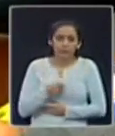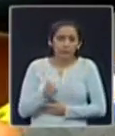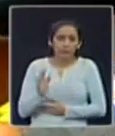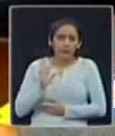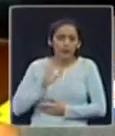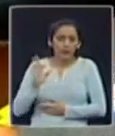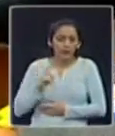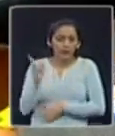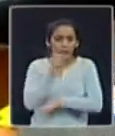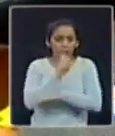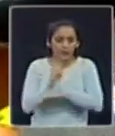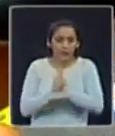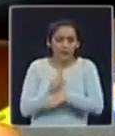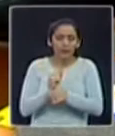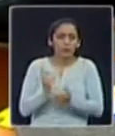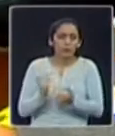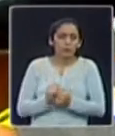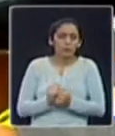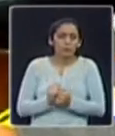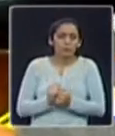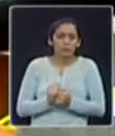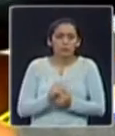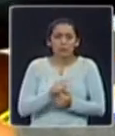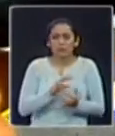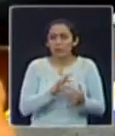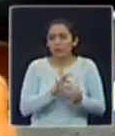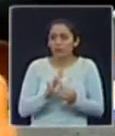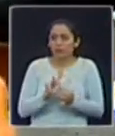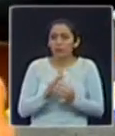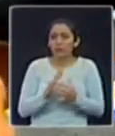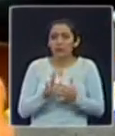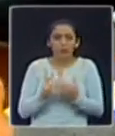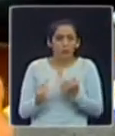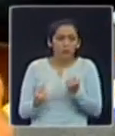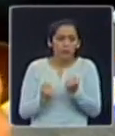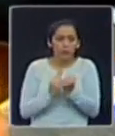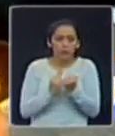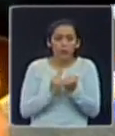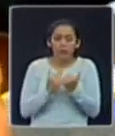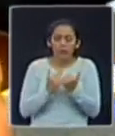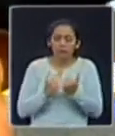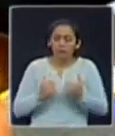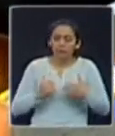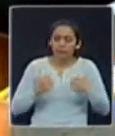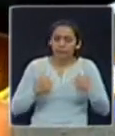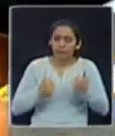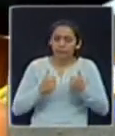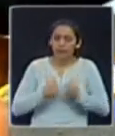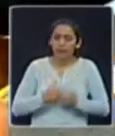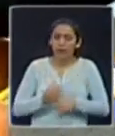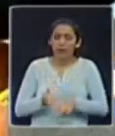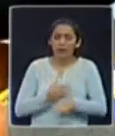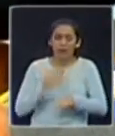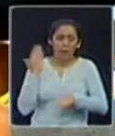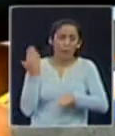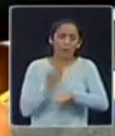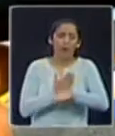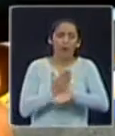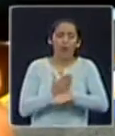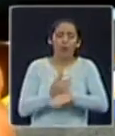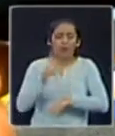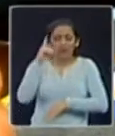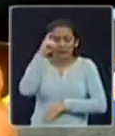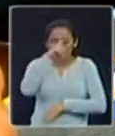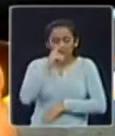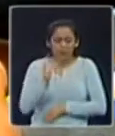los dirigentes y eso es importante para mí ahora como se dijo muy contento porque vengo saliendo la lección y llegar a